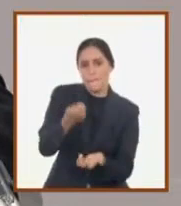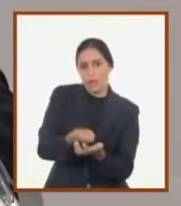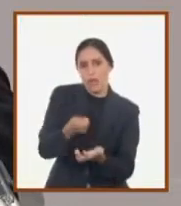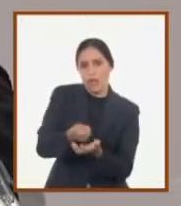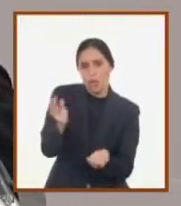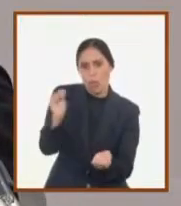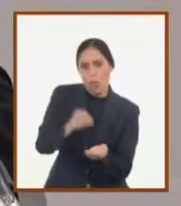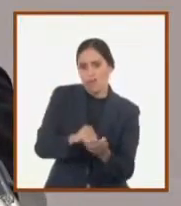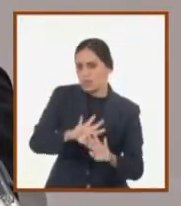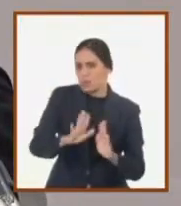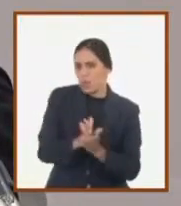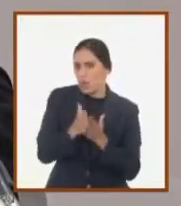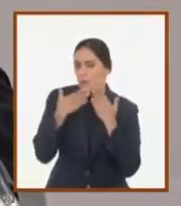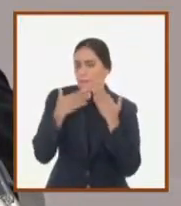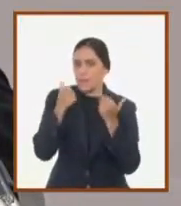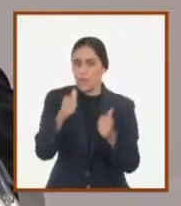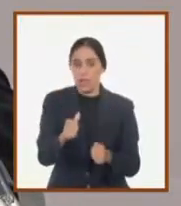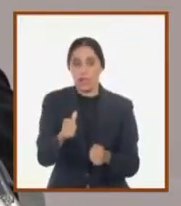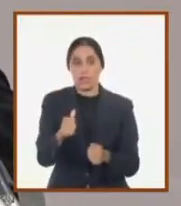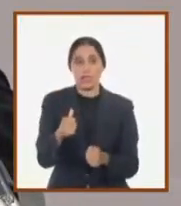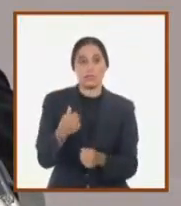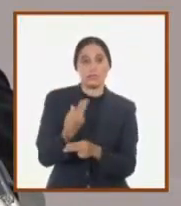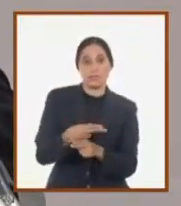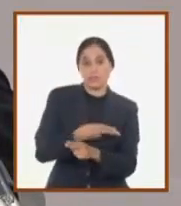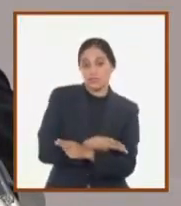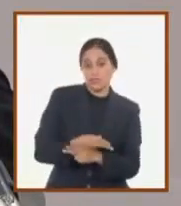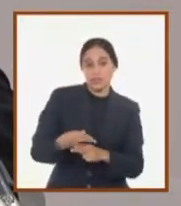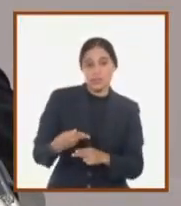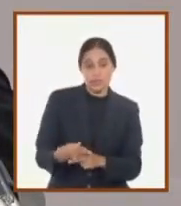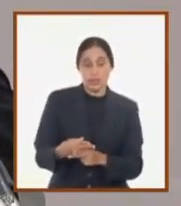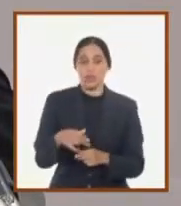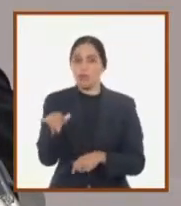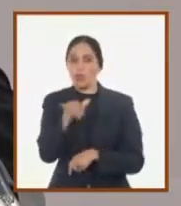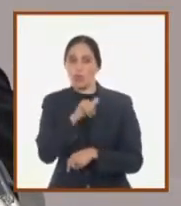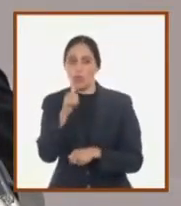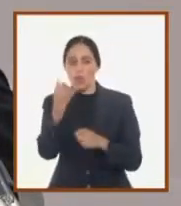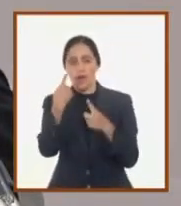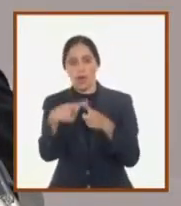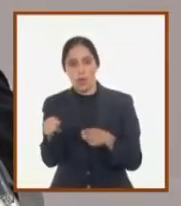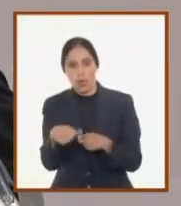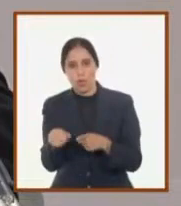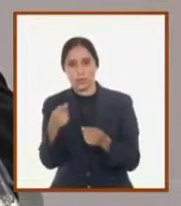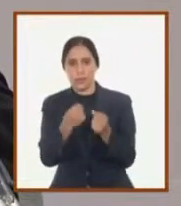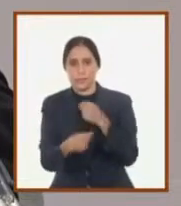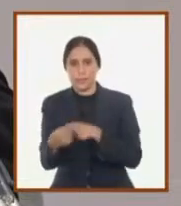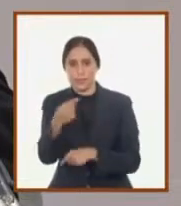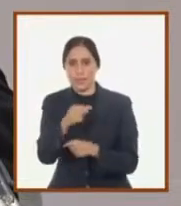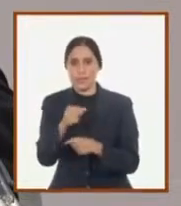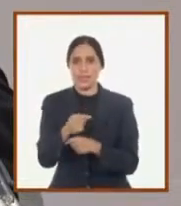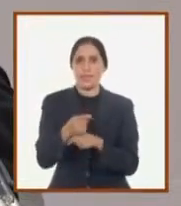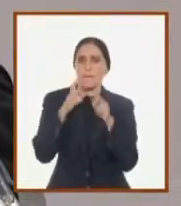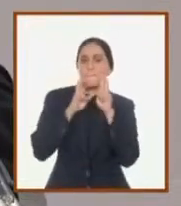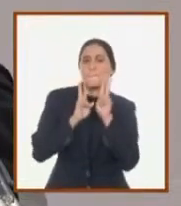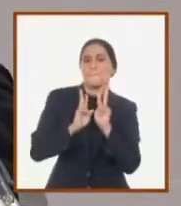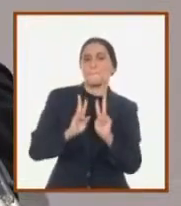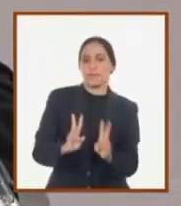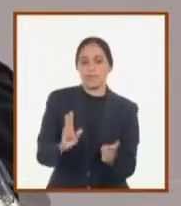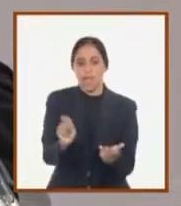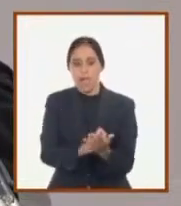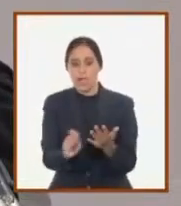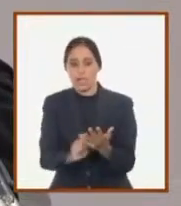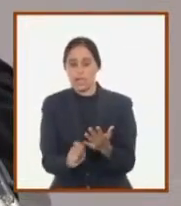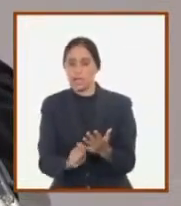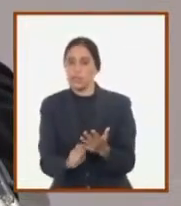histórico eh en en dinero Está también eh los diarios de la Guerra el el dos el TR